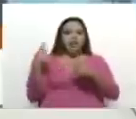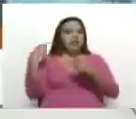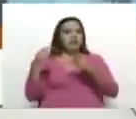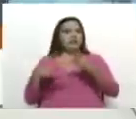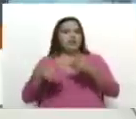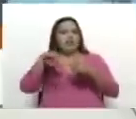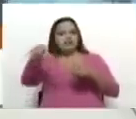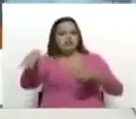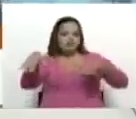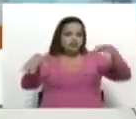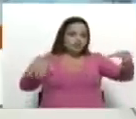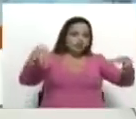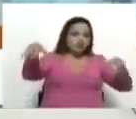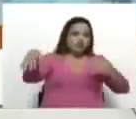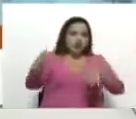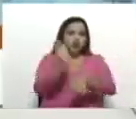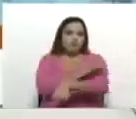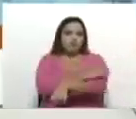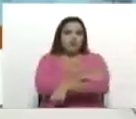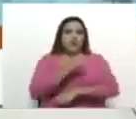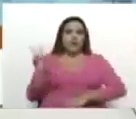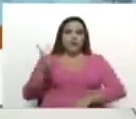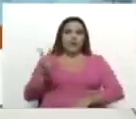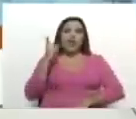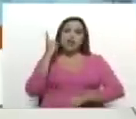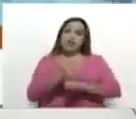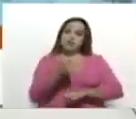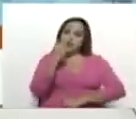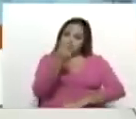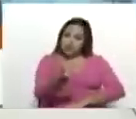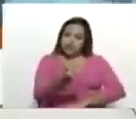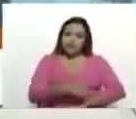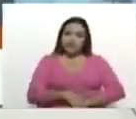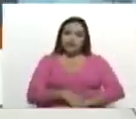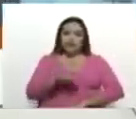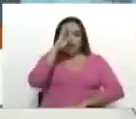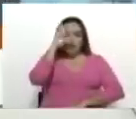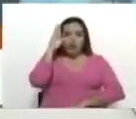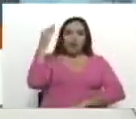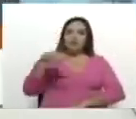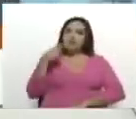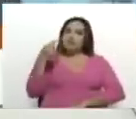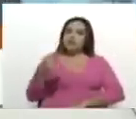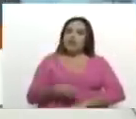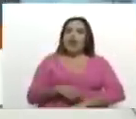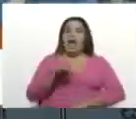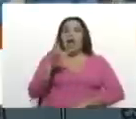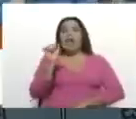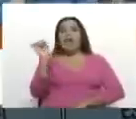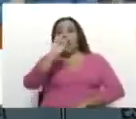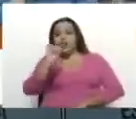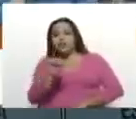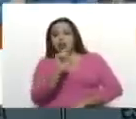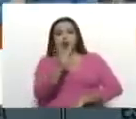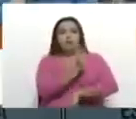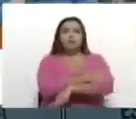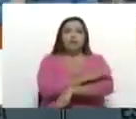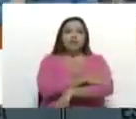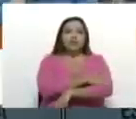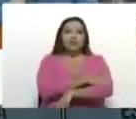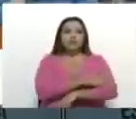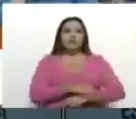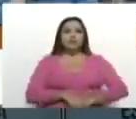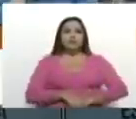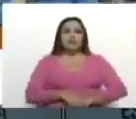de las oposiciones venezolanas y hay que decirlo así diosdado dice siempre en su programa las oposiciones duele